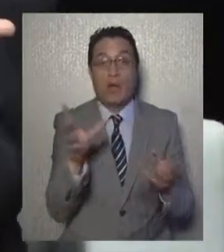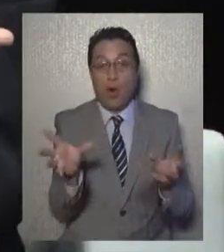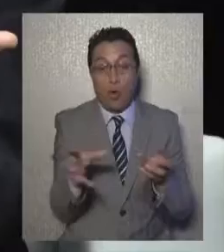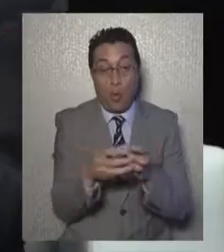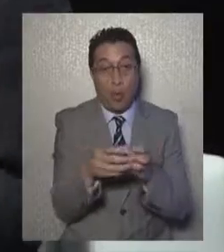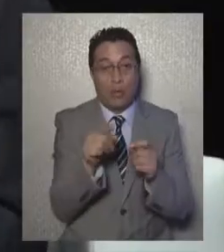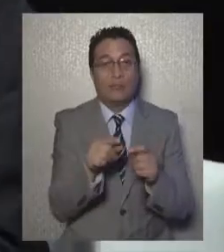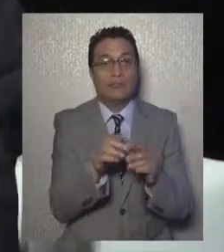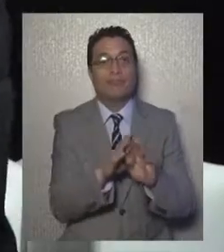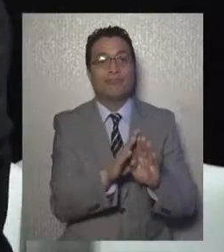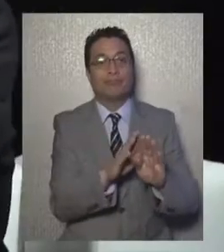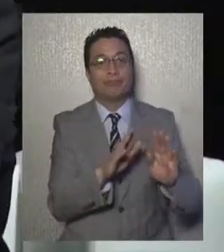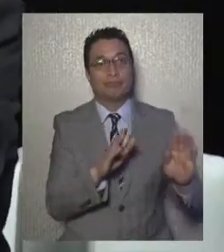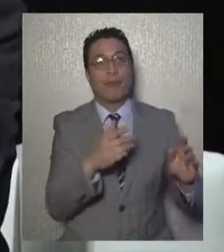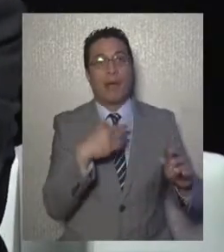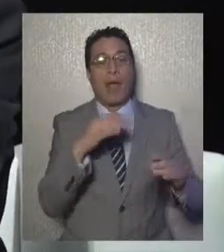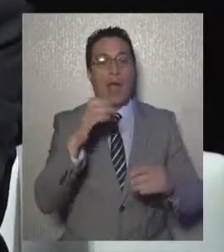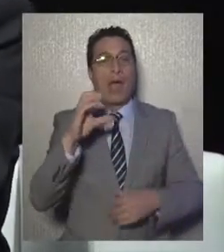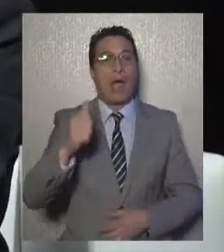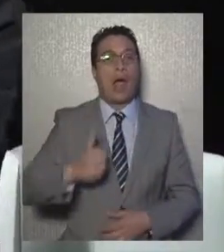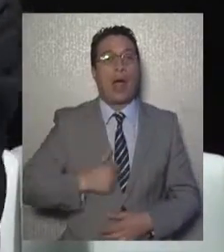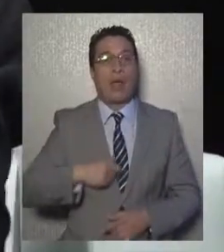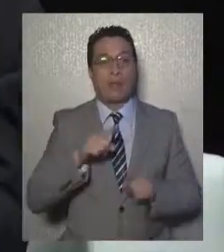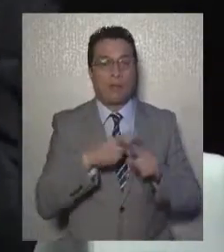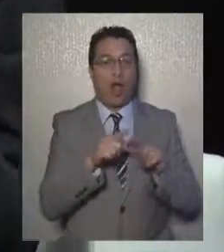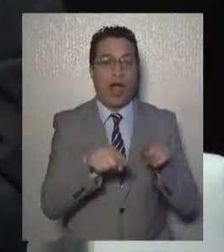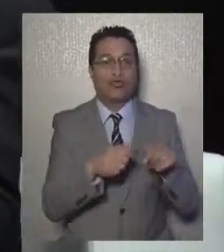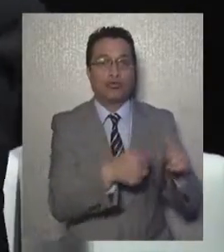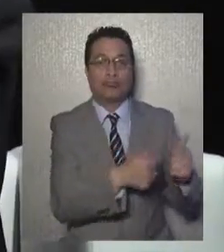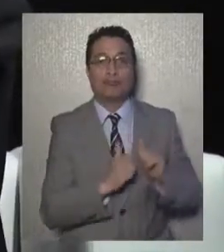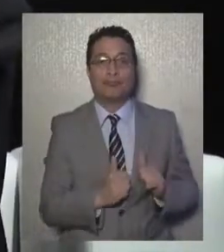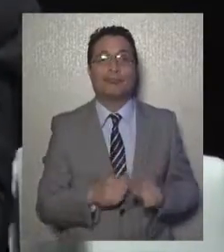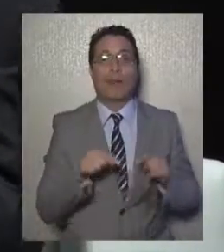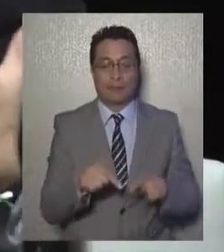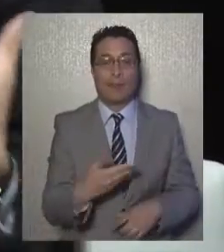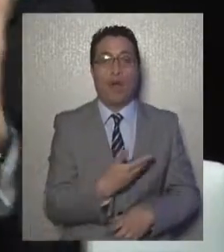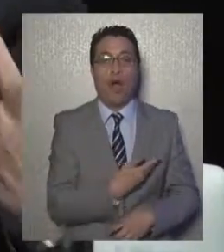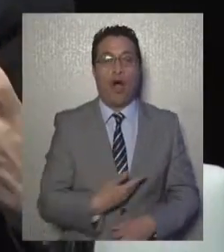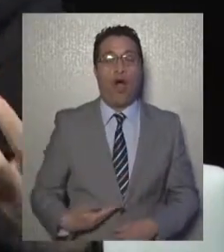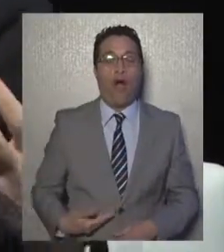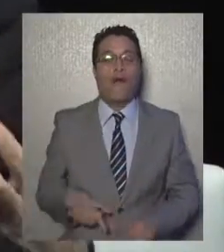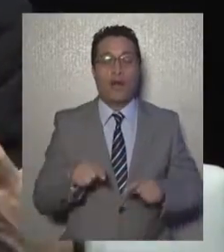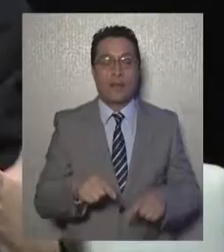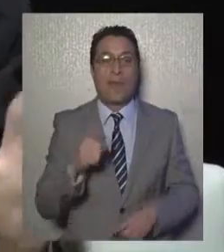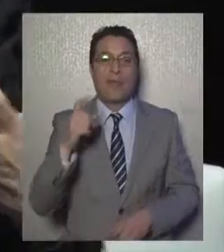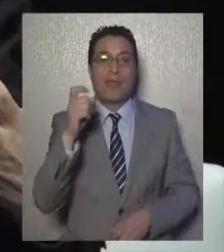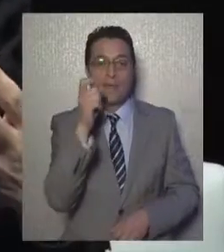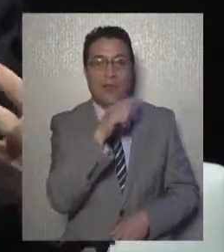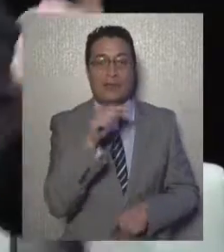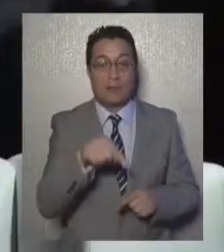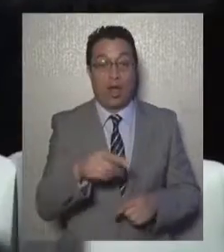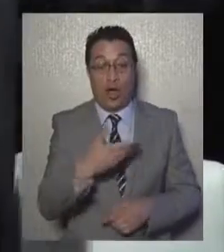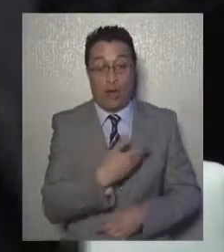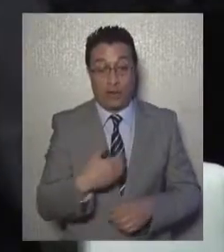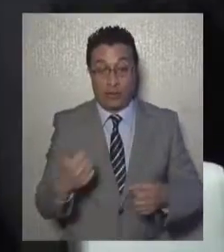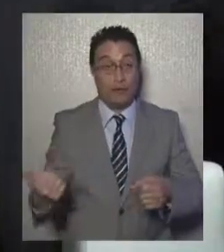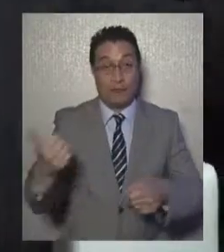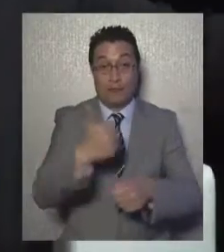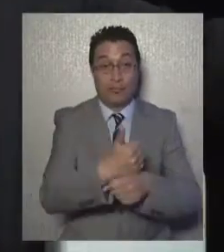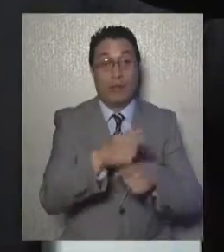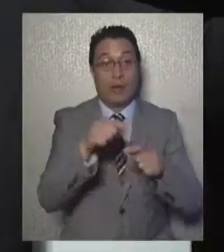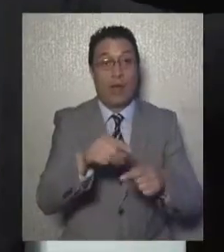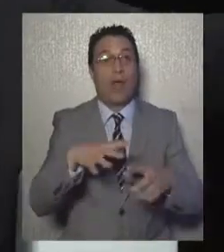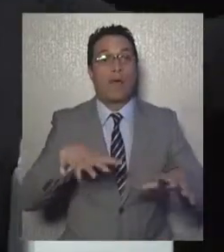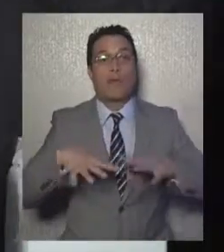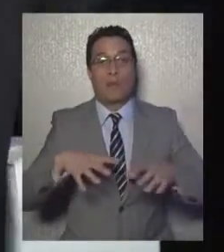Canadá. Y eso hace que, por ejemplo, para un gobierno sea difícil, porque el gobierno naturalmente de turno quiere mostrar una cosa que llame